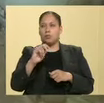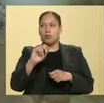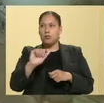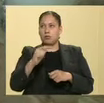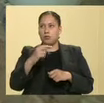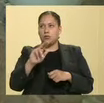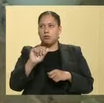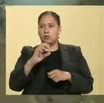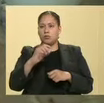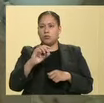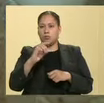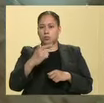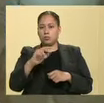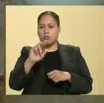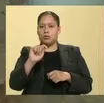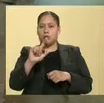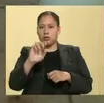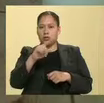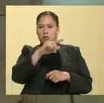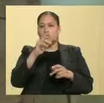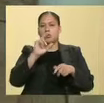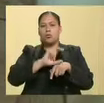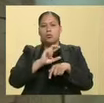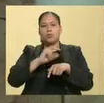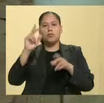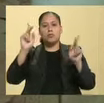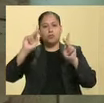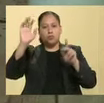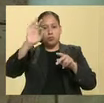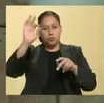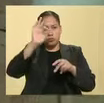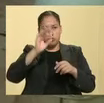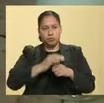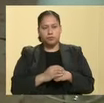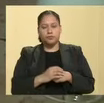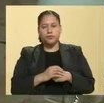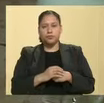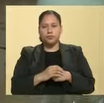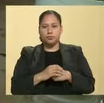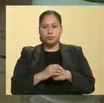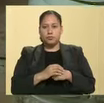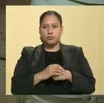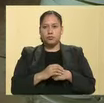huevos de mosco, que es el aguauque. Entonces, ¿qué pasa?